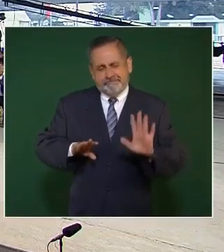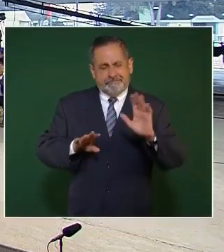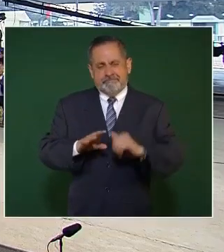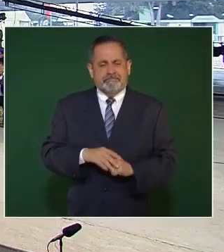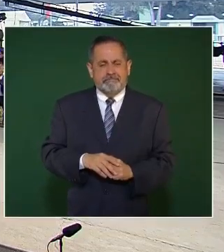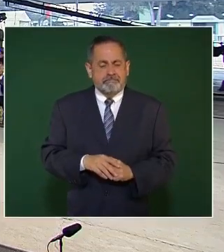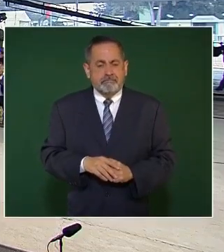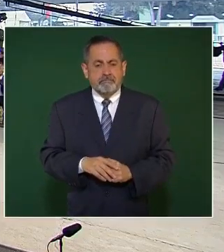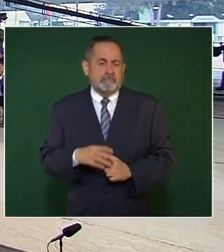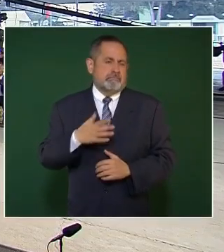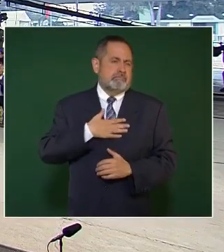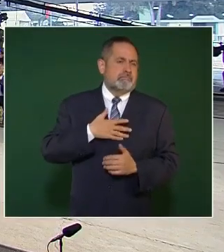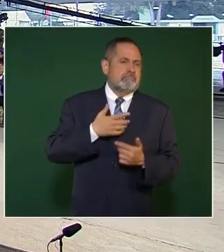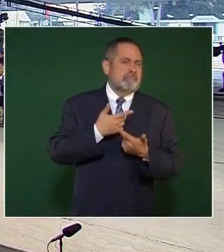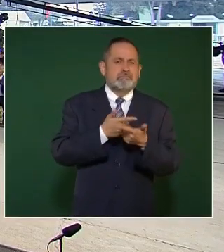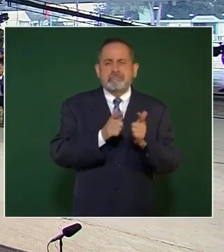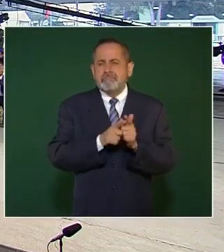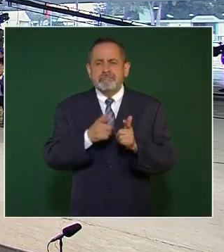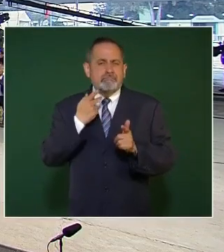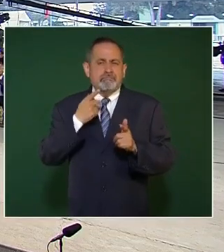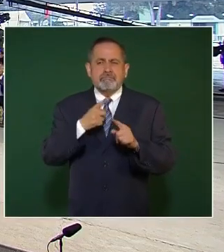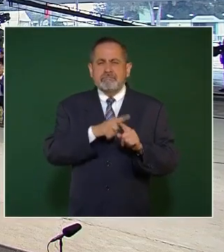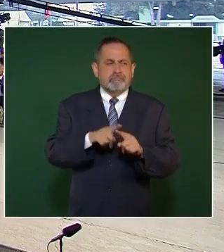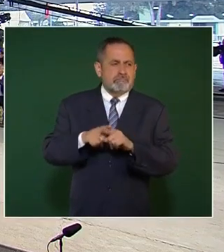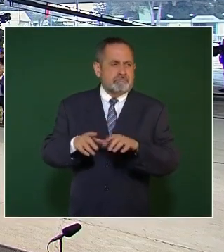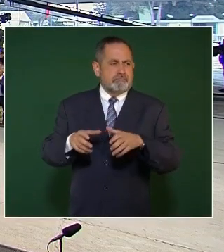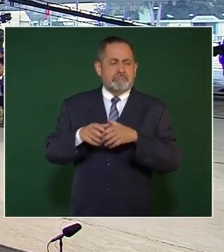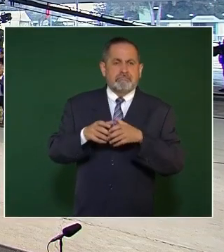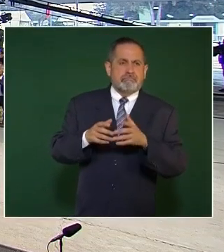del agrupamiento político, ¿no?,